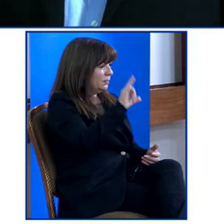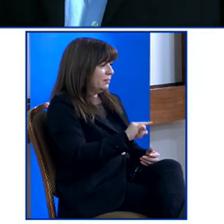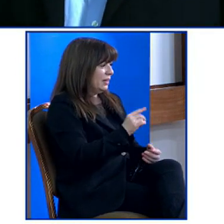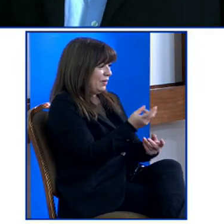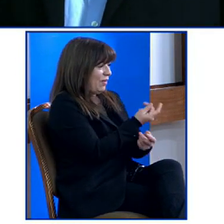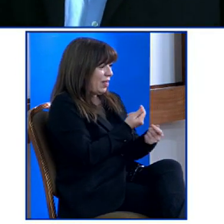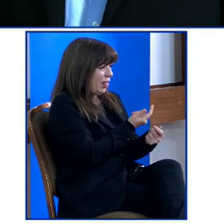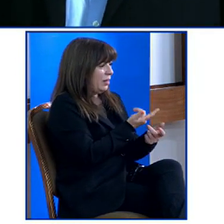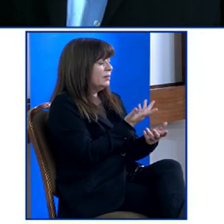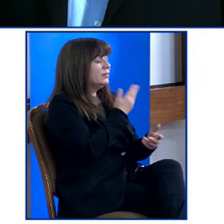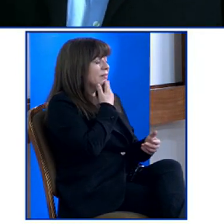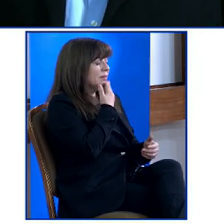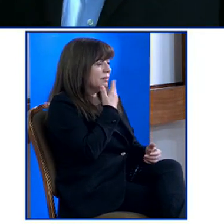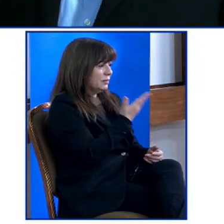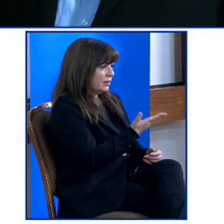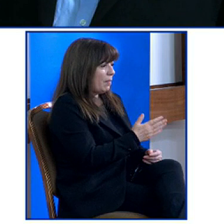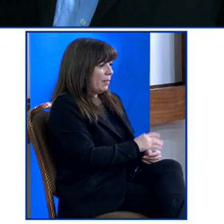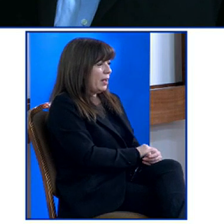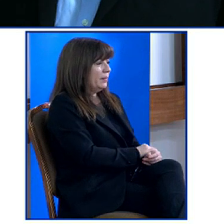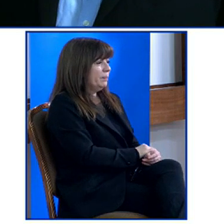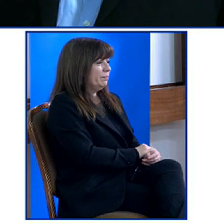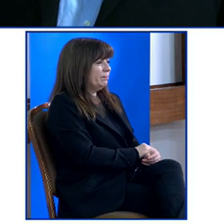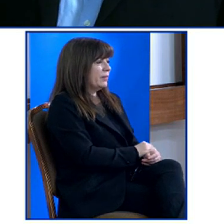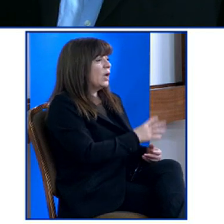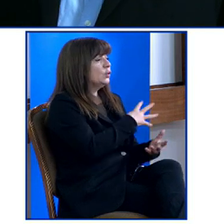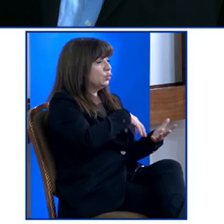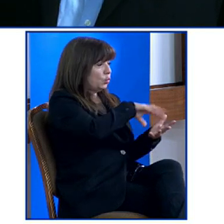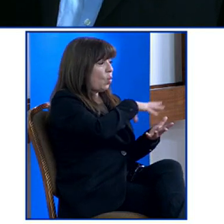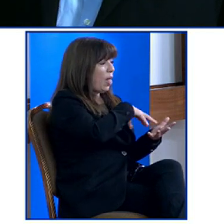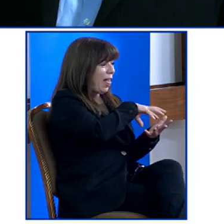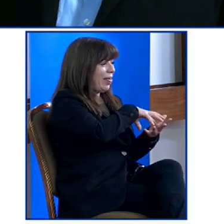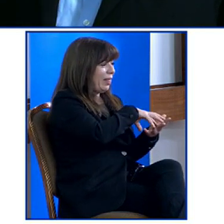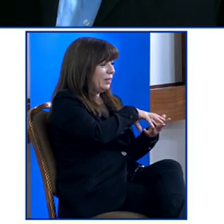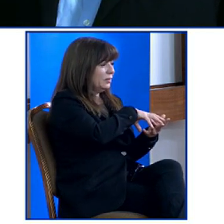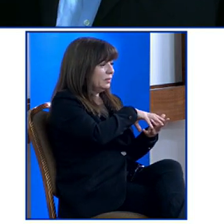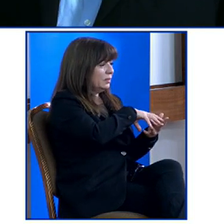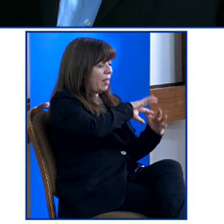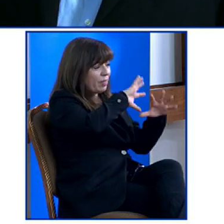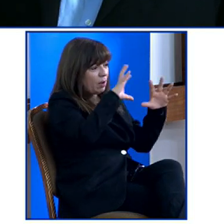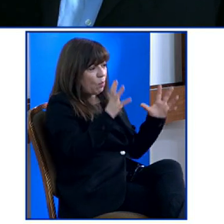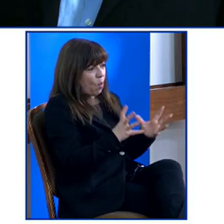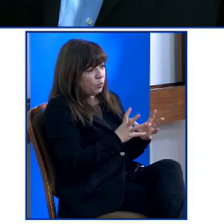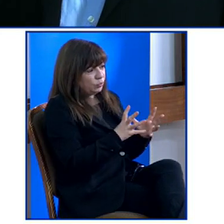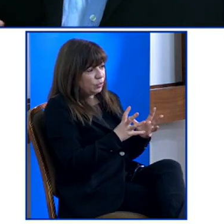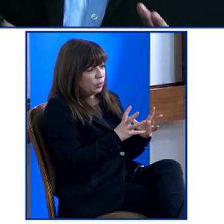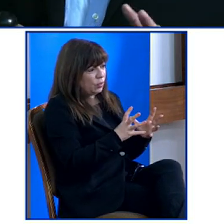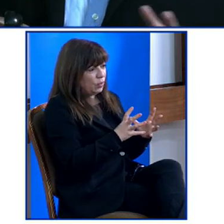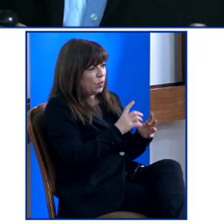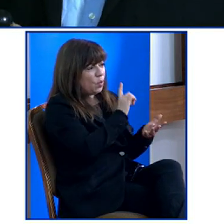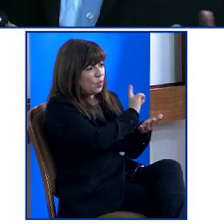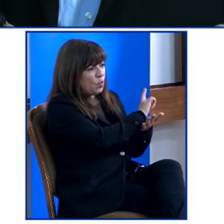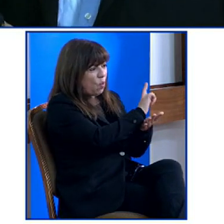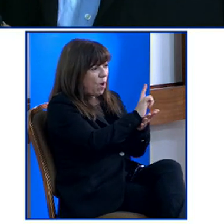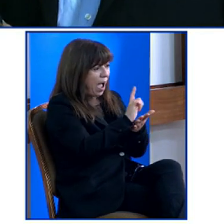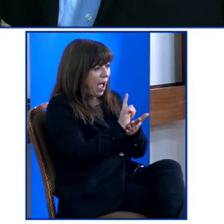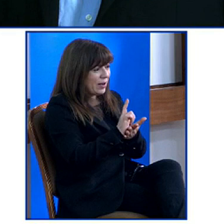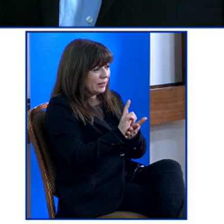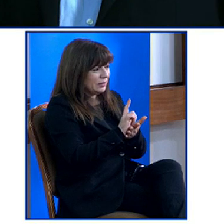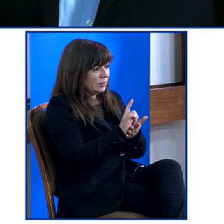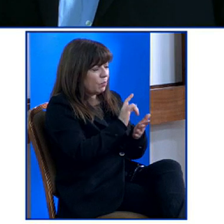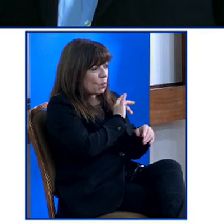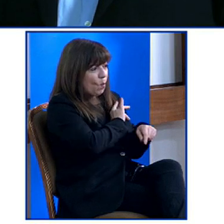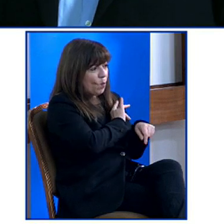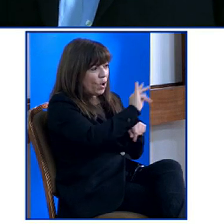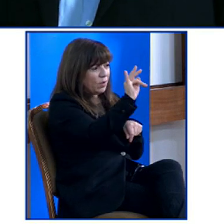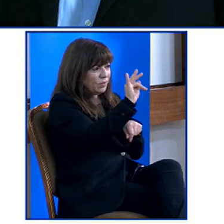cierta adaptación al calor en aquellas ciudades que están en regiones climáticas de zonas